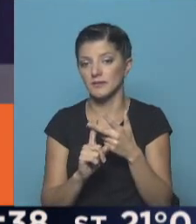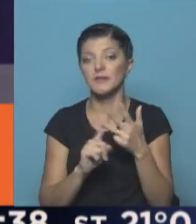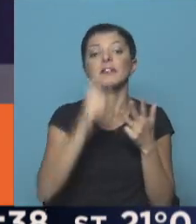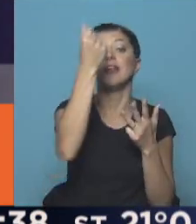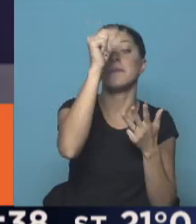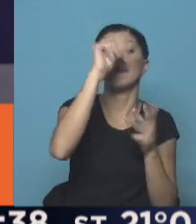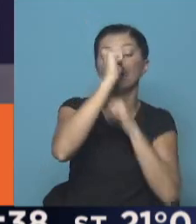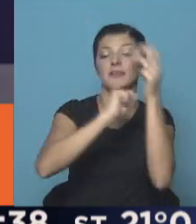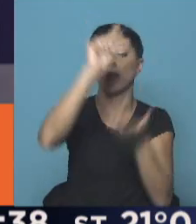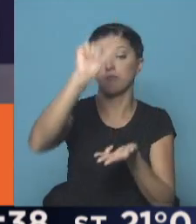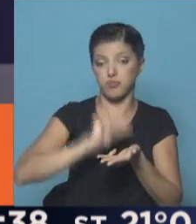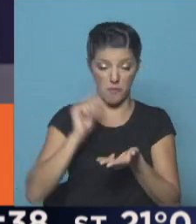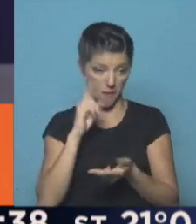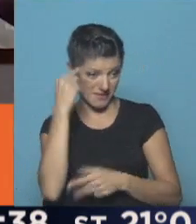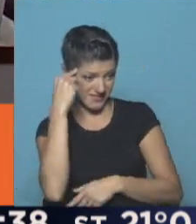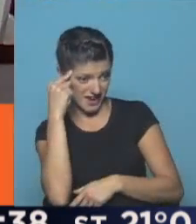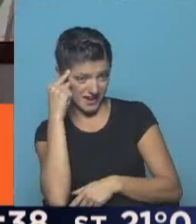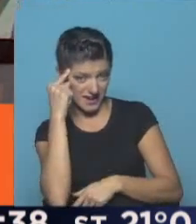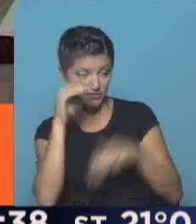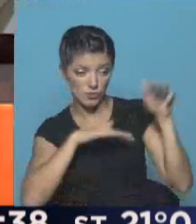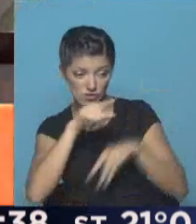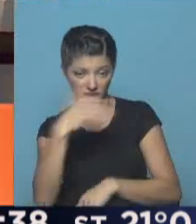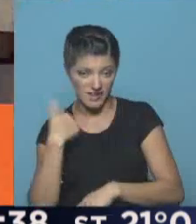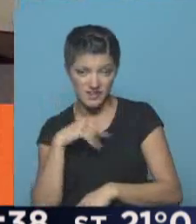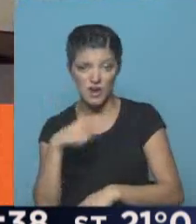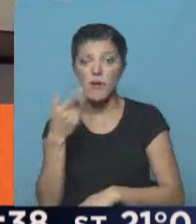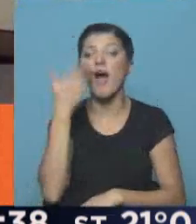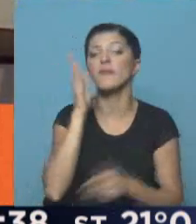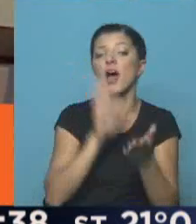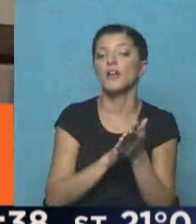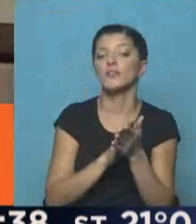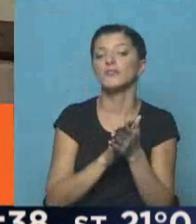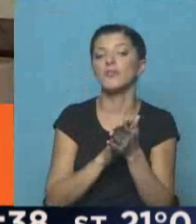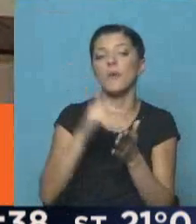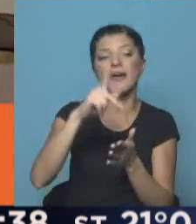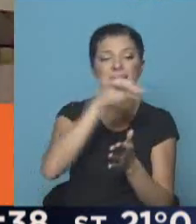van a ver la estabilidad argentina, no se va a referir a General Kelly